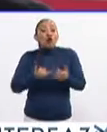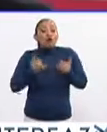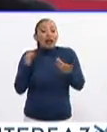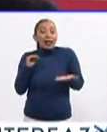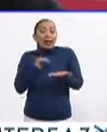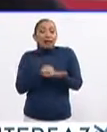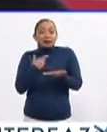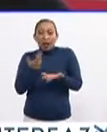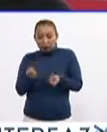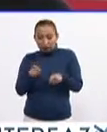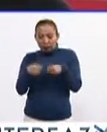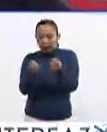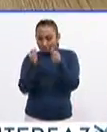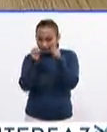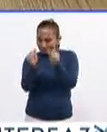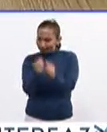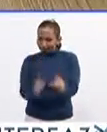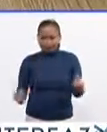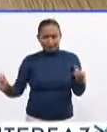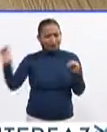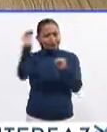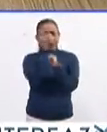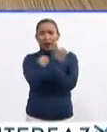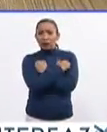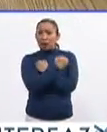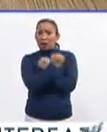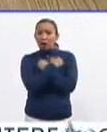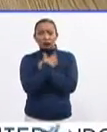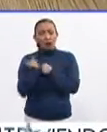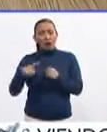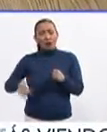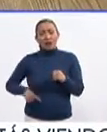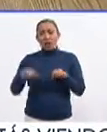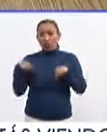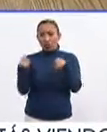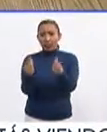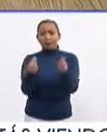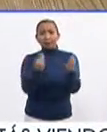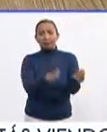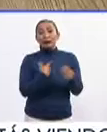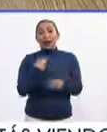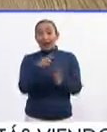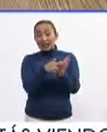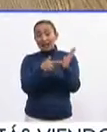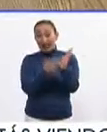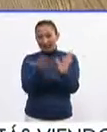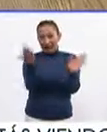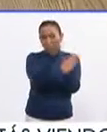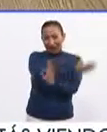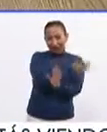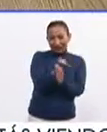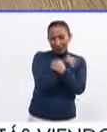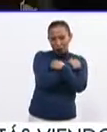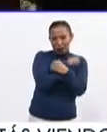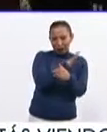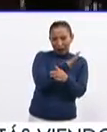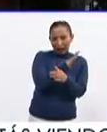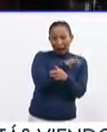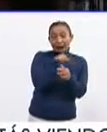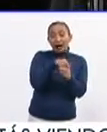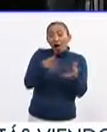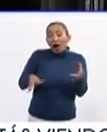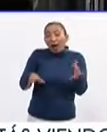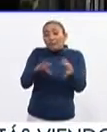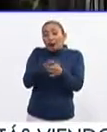a quienes se les confiere el interés supremo de la educación que imparte el Estado. A los principios tradicionales de la educación, ahora